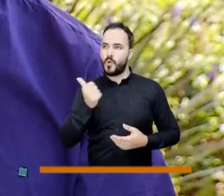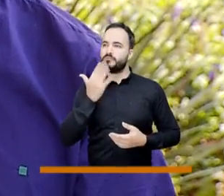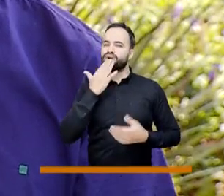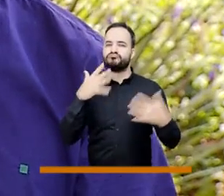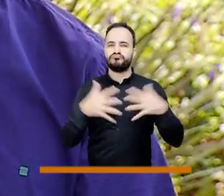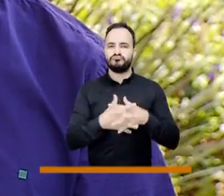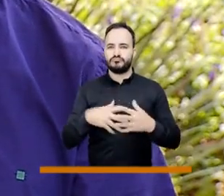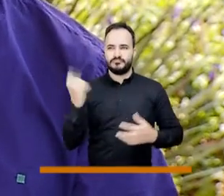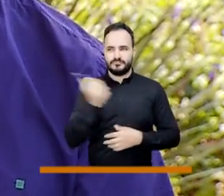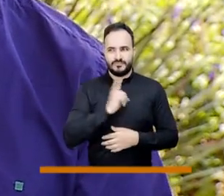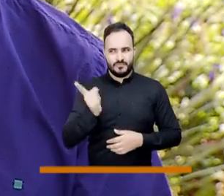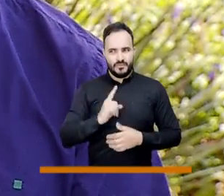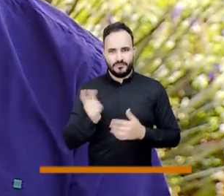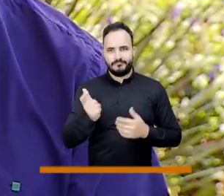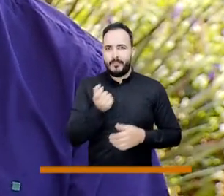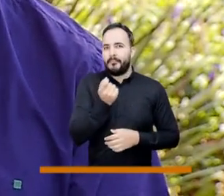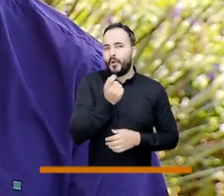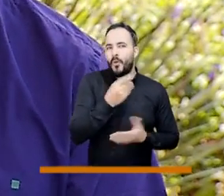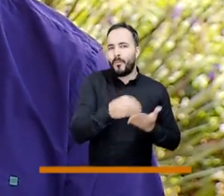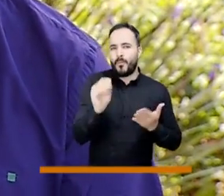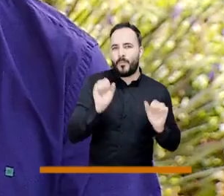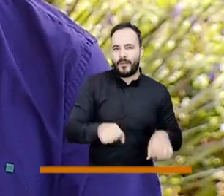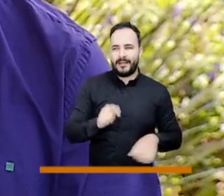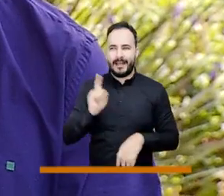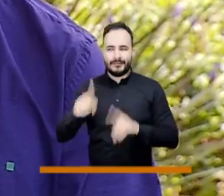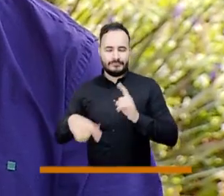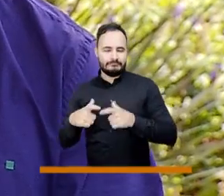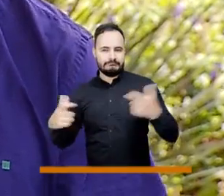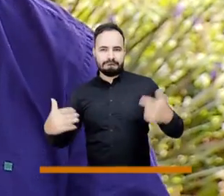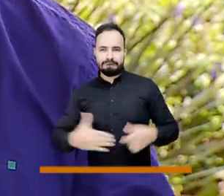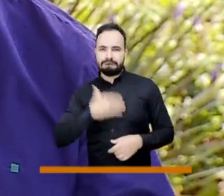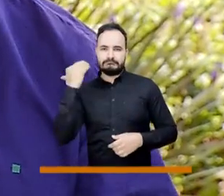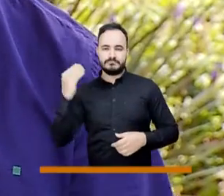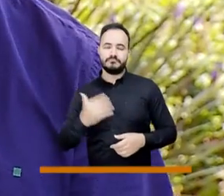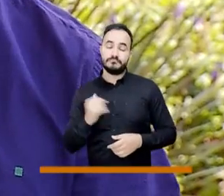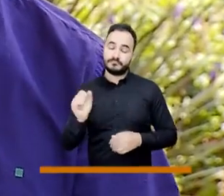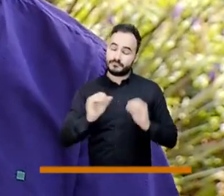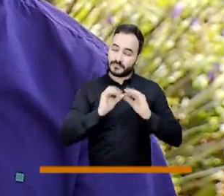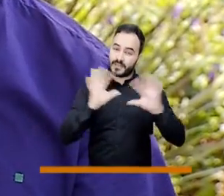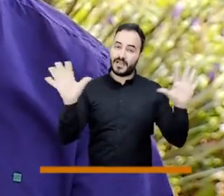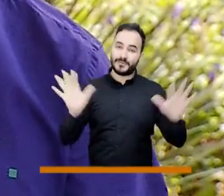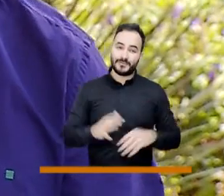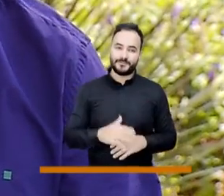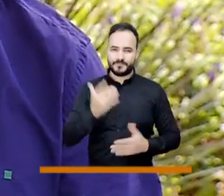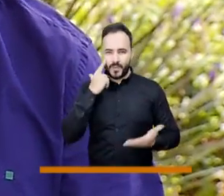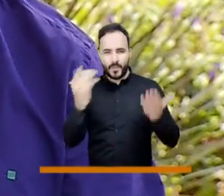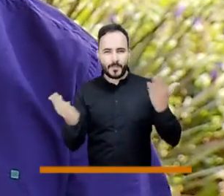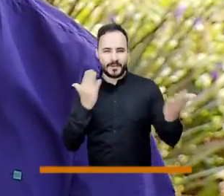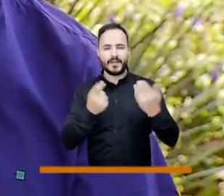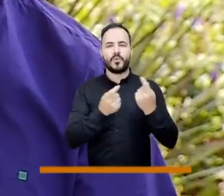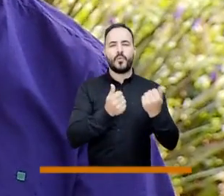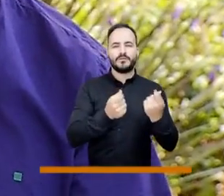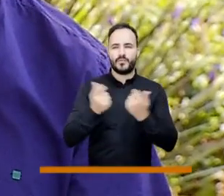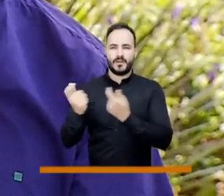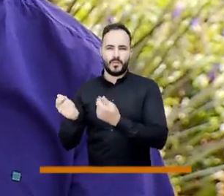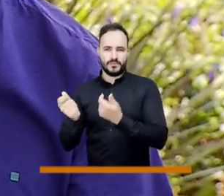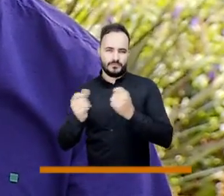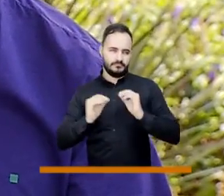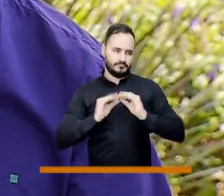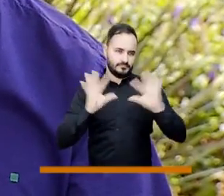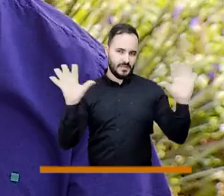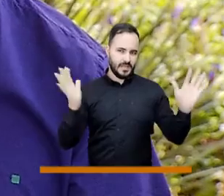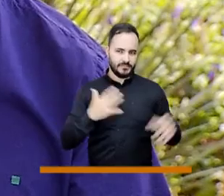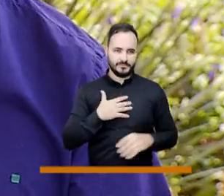de la población. Bueno, indudablemente que hay, digamos, diferencias de precio entre los vehículos eléctricos y los